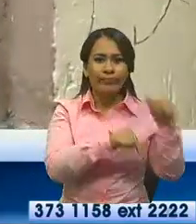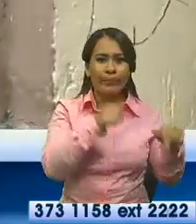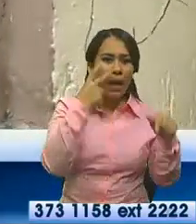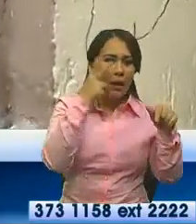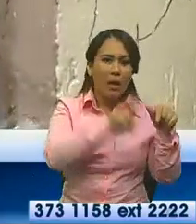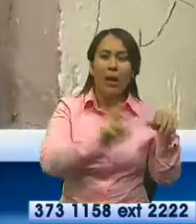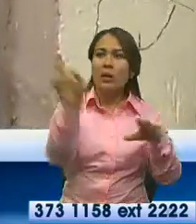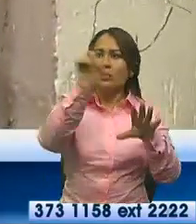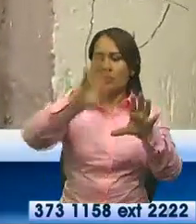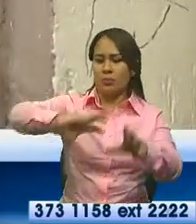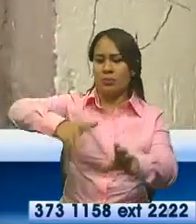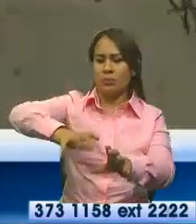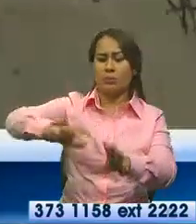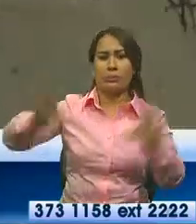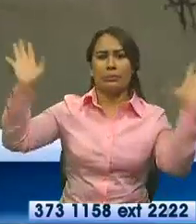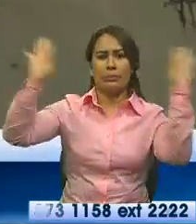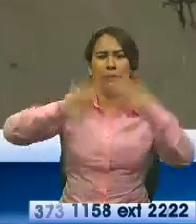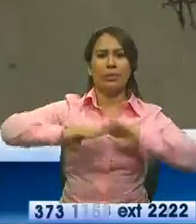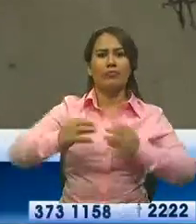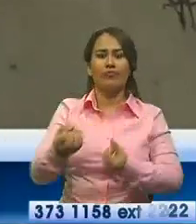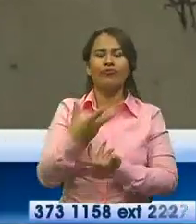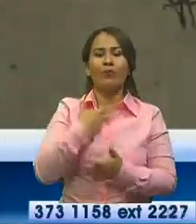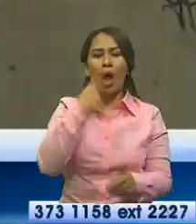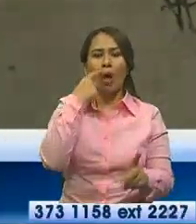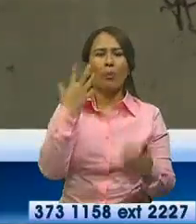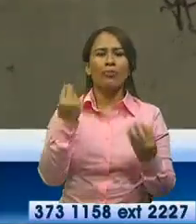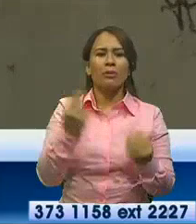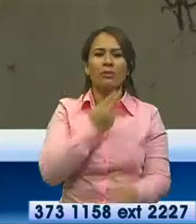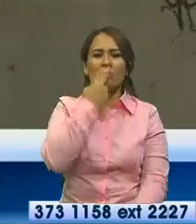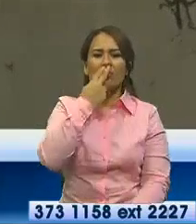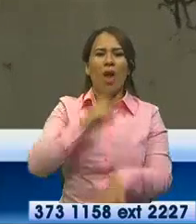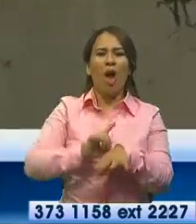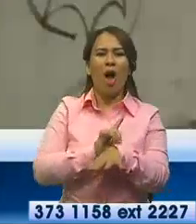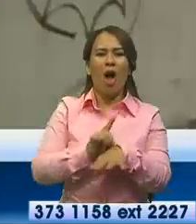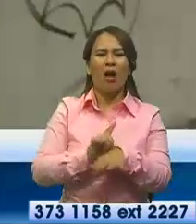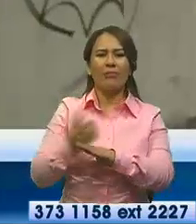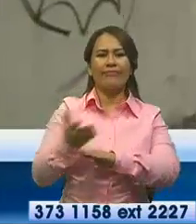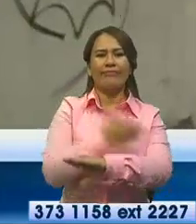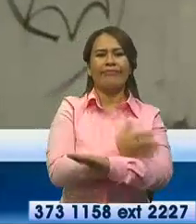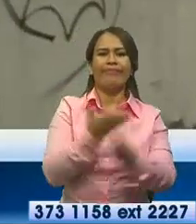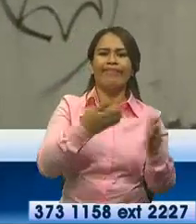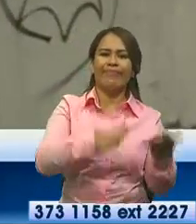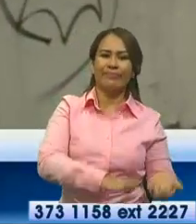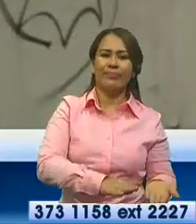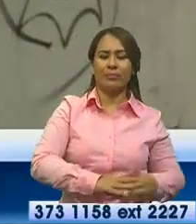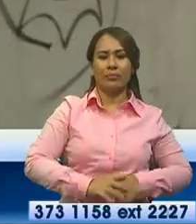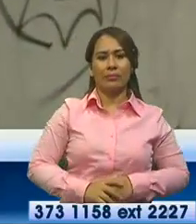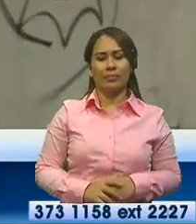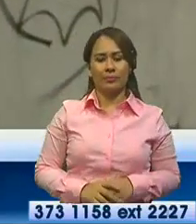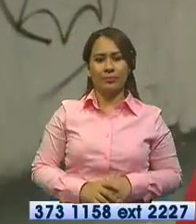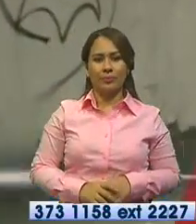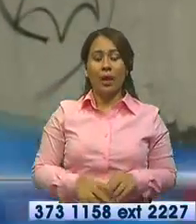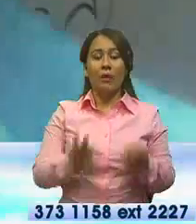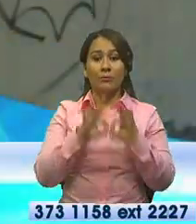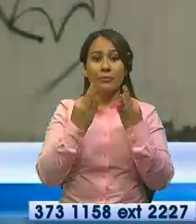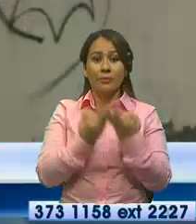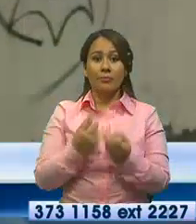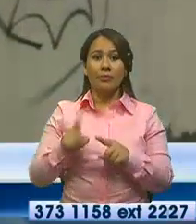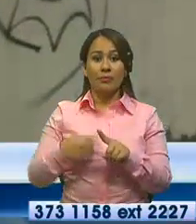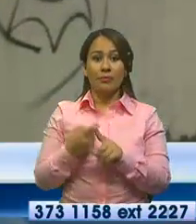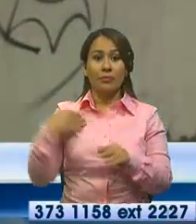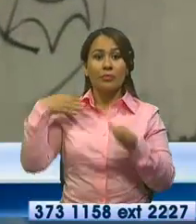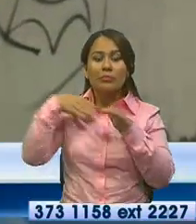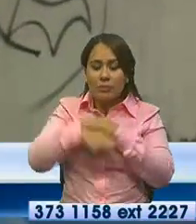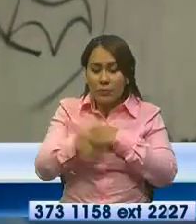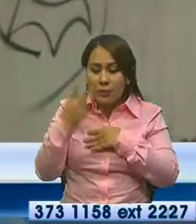que ayuden en la emergencia. Pero el hombre tenía varias horas de haber fallecido. Según sus familiares, manifiestan que cuando ellos ingresaron acá